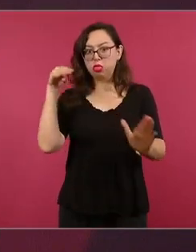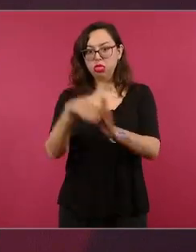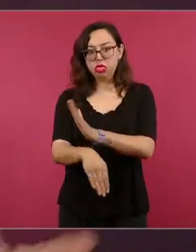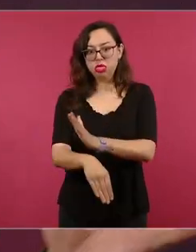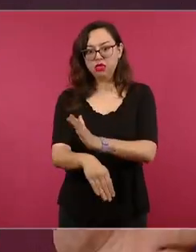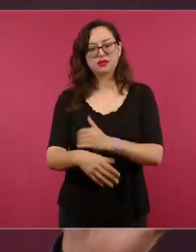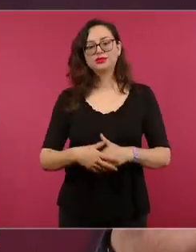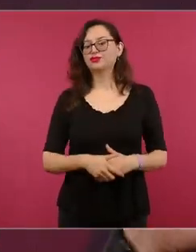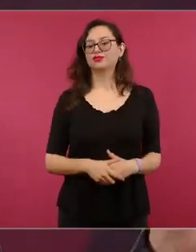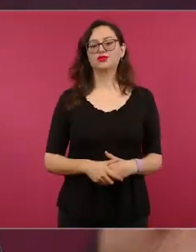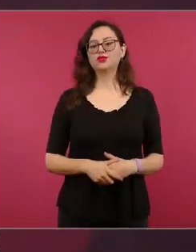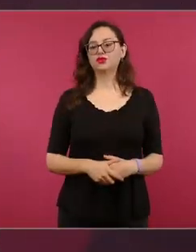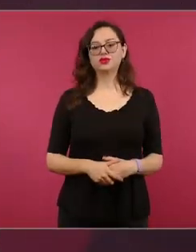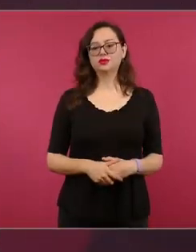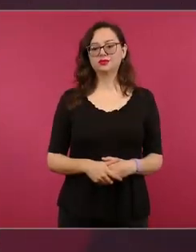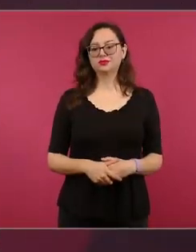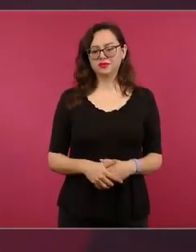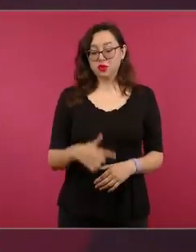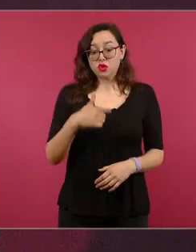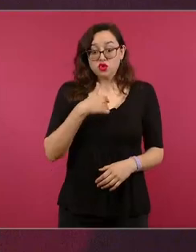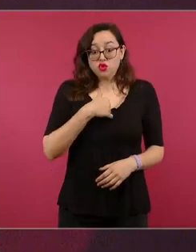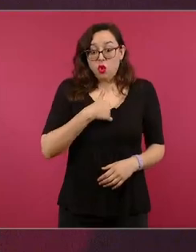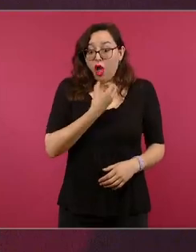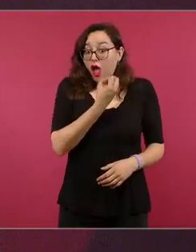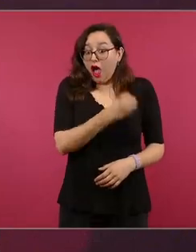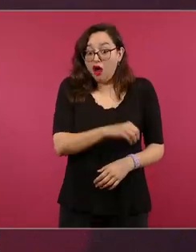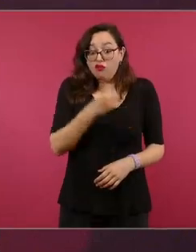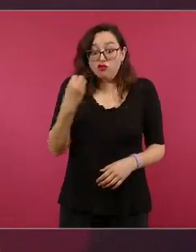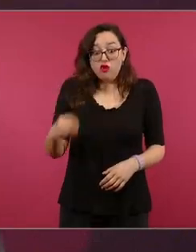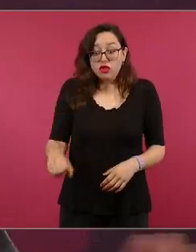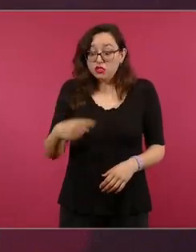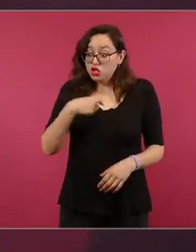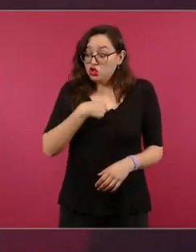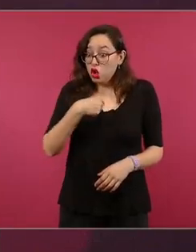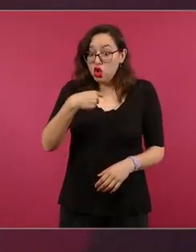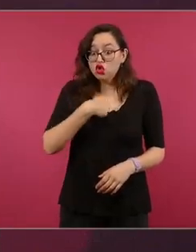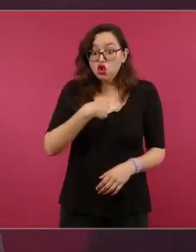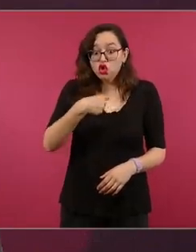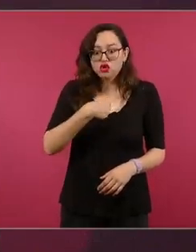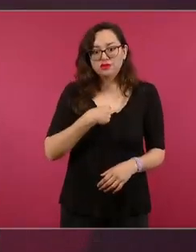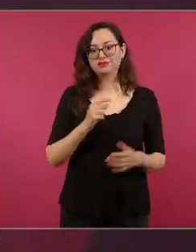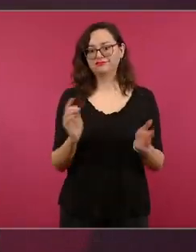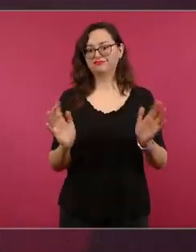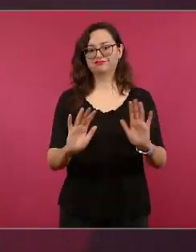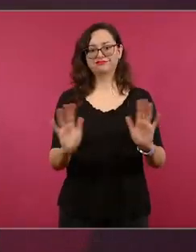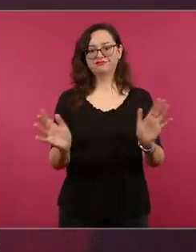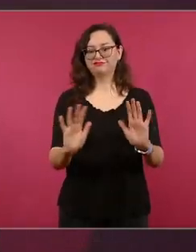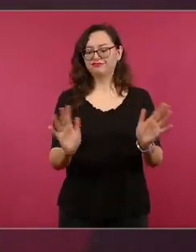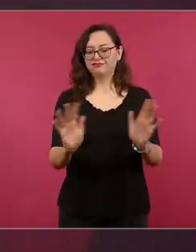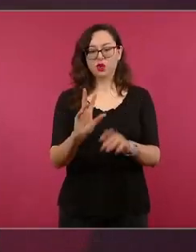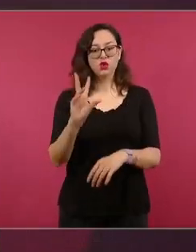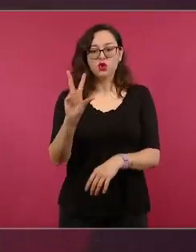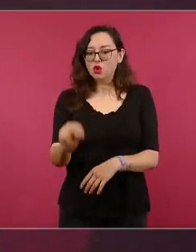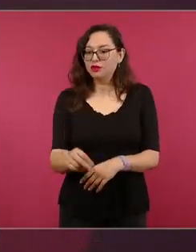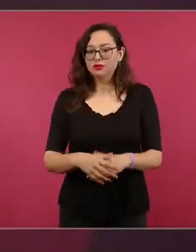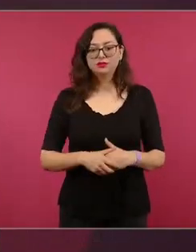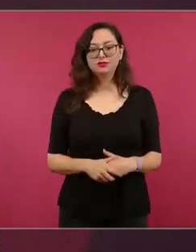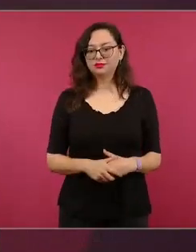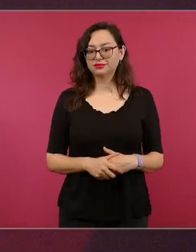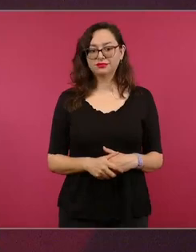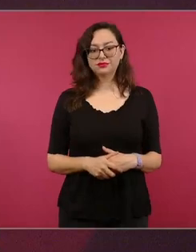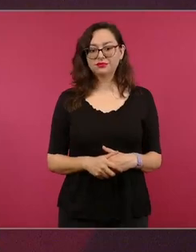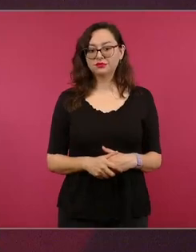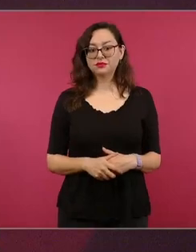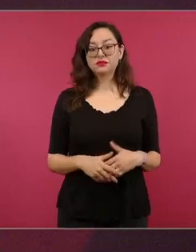en caer en el necesariato. Y nada de